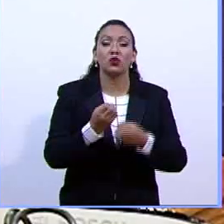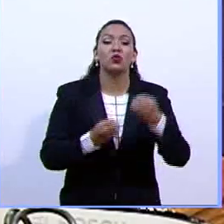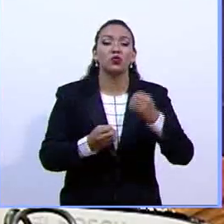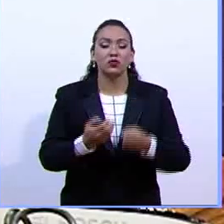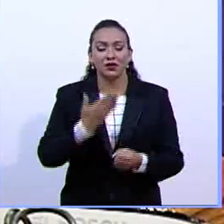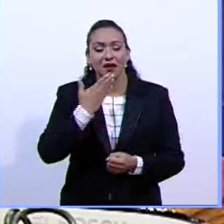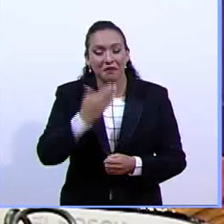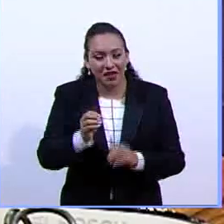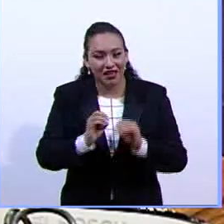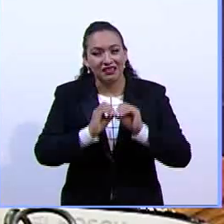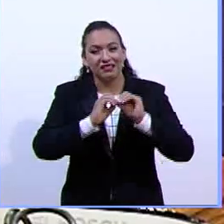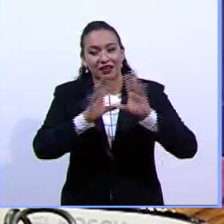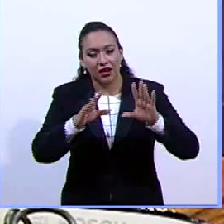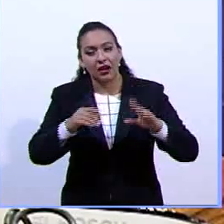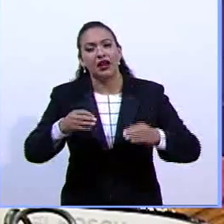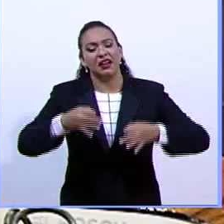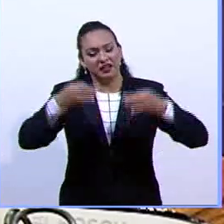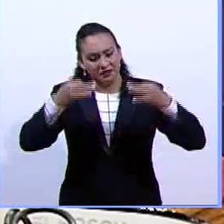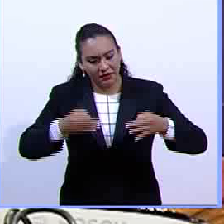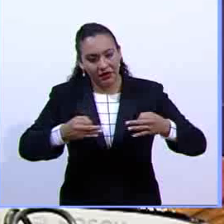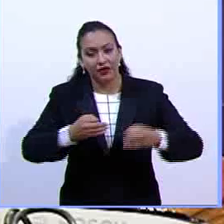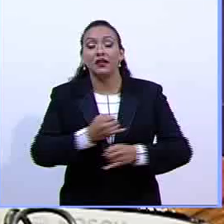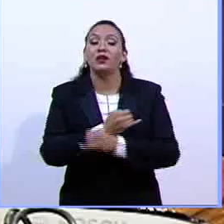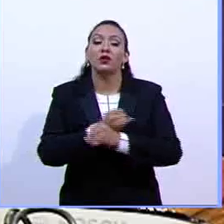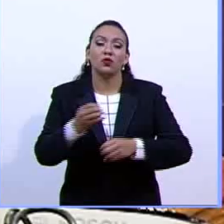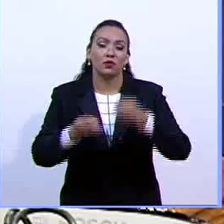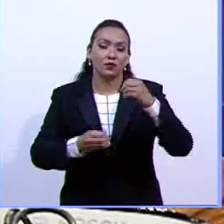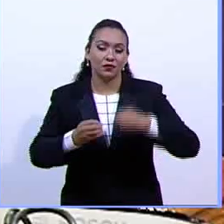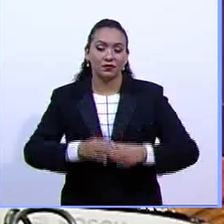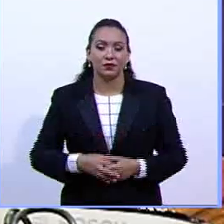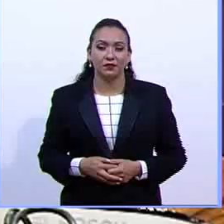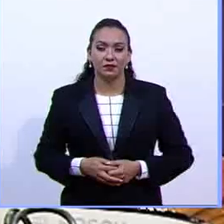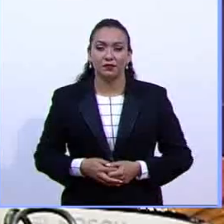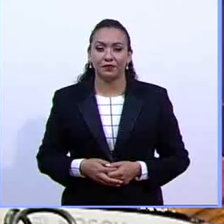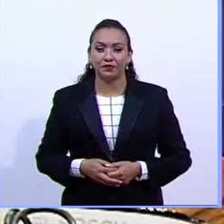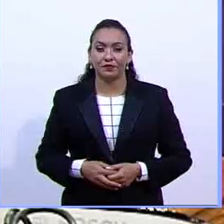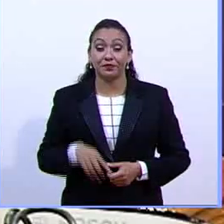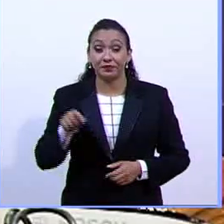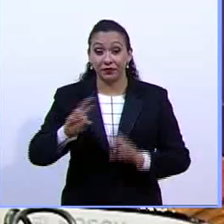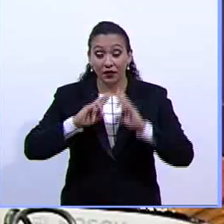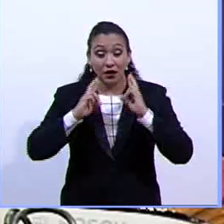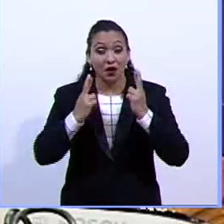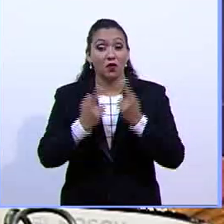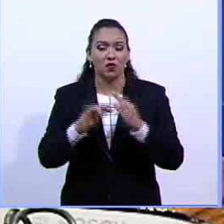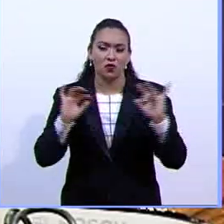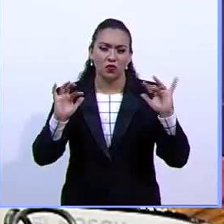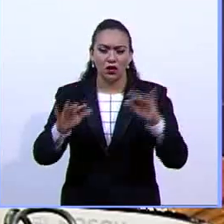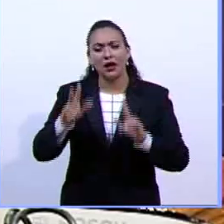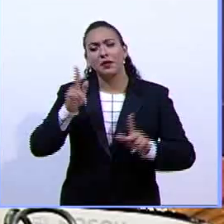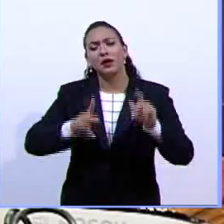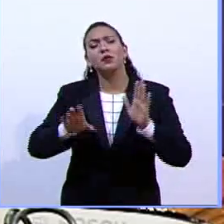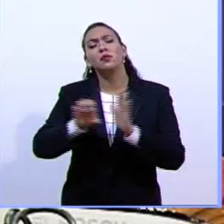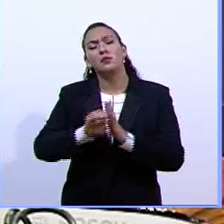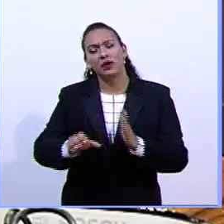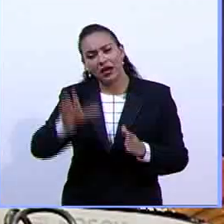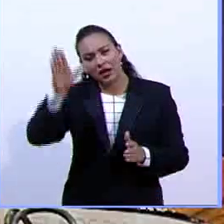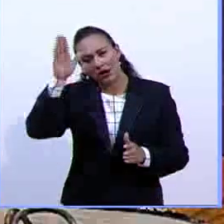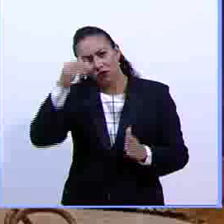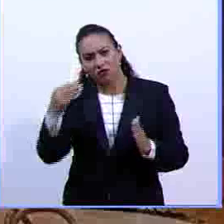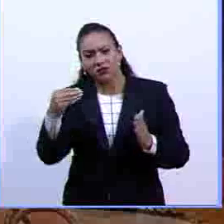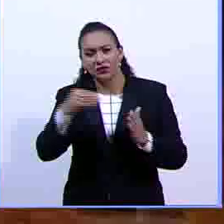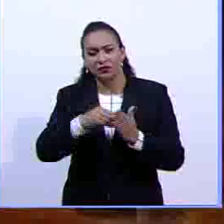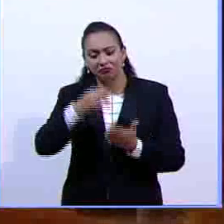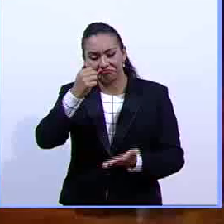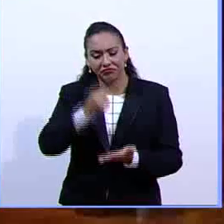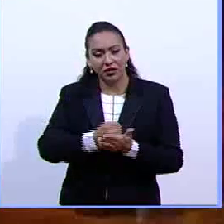calidad y, sobre todo, una justicia independiente. En el encuentro se avanzó en los acuerdos y programas que se aprobarán en la cumbre